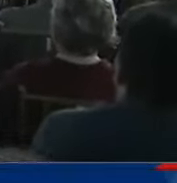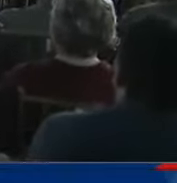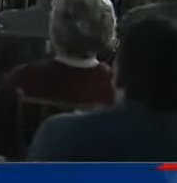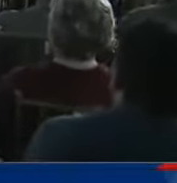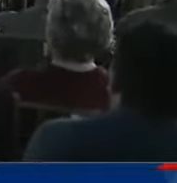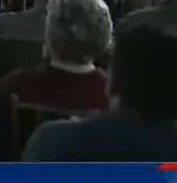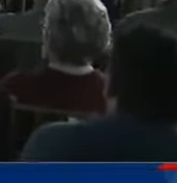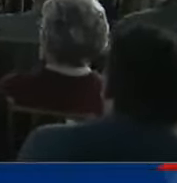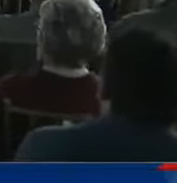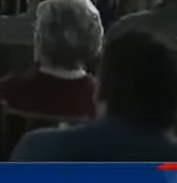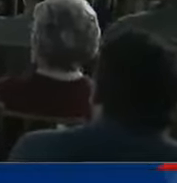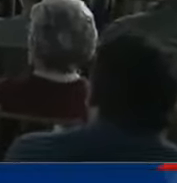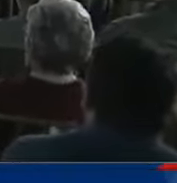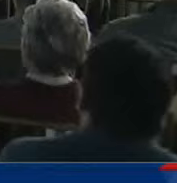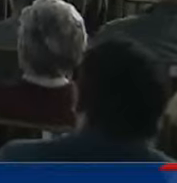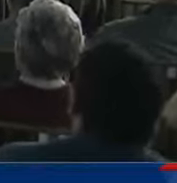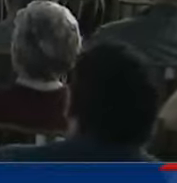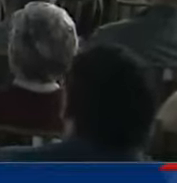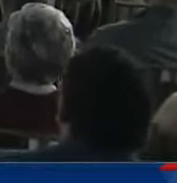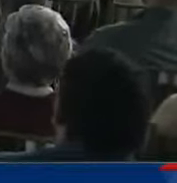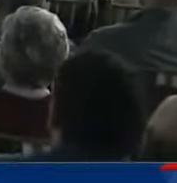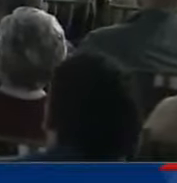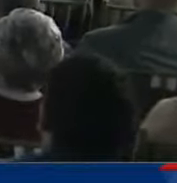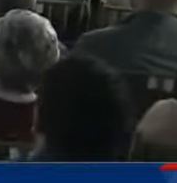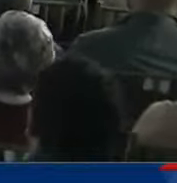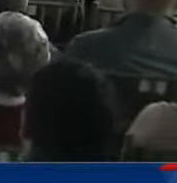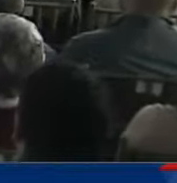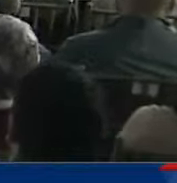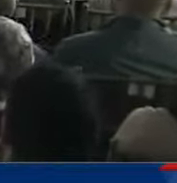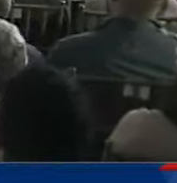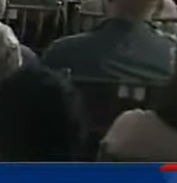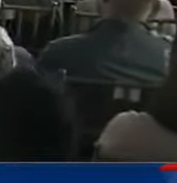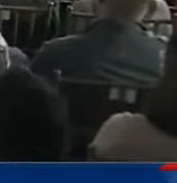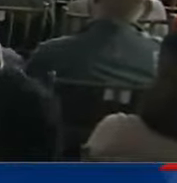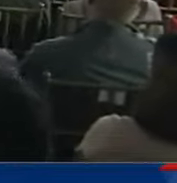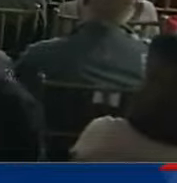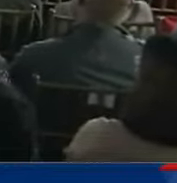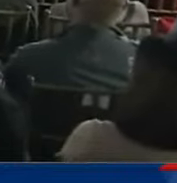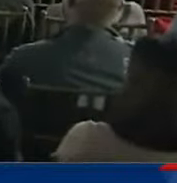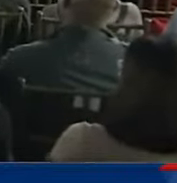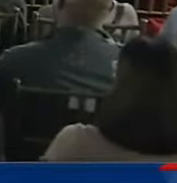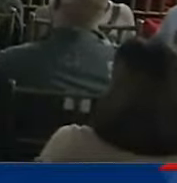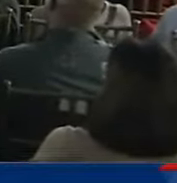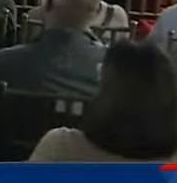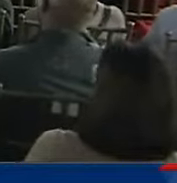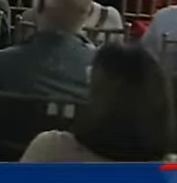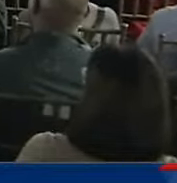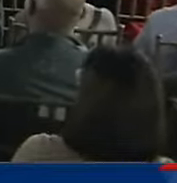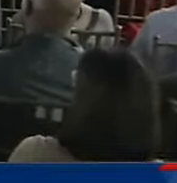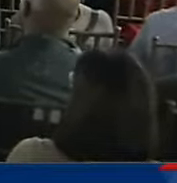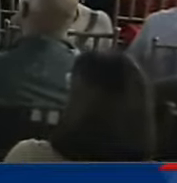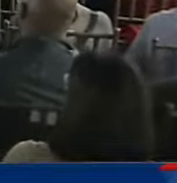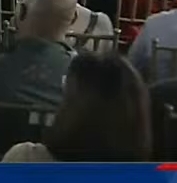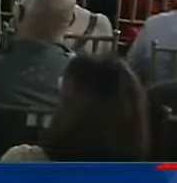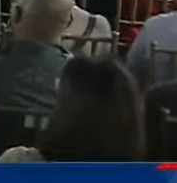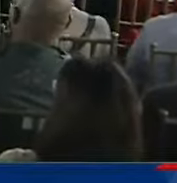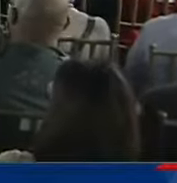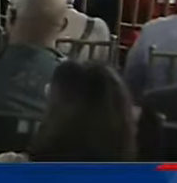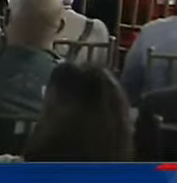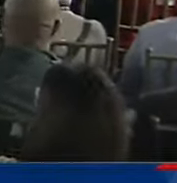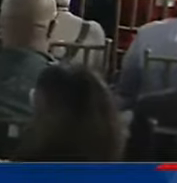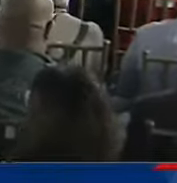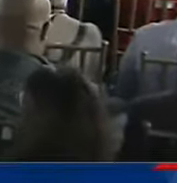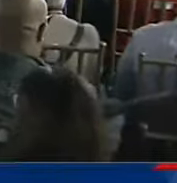porque tiene cabeza propia, tiene pensamiento. Triste de aquel país que